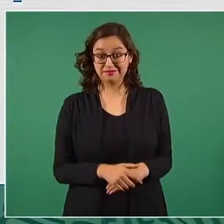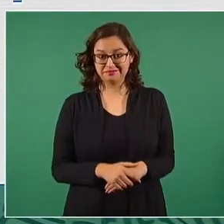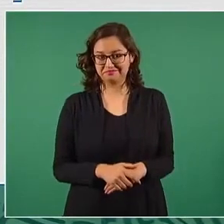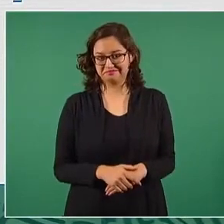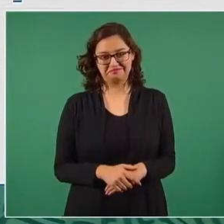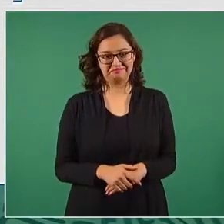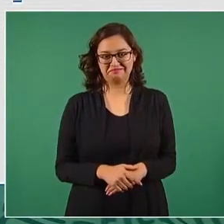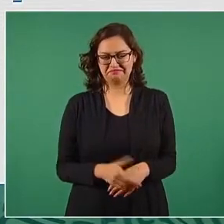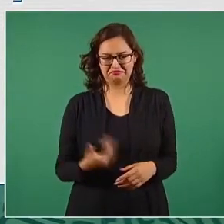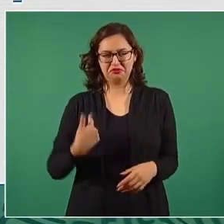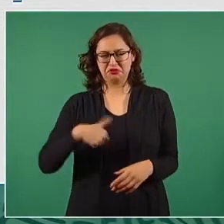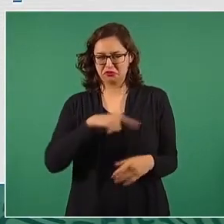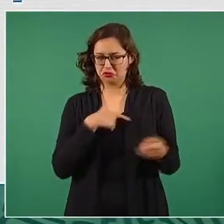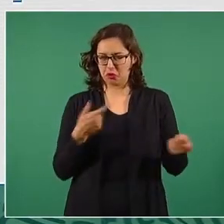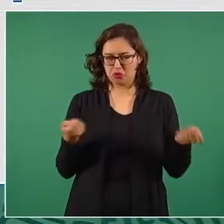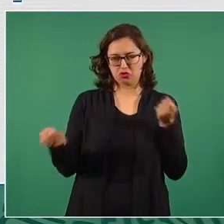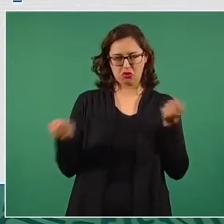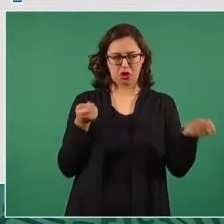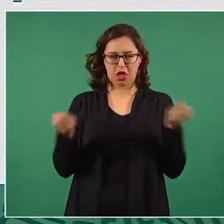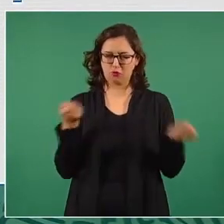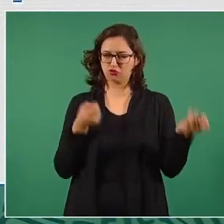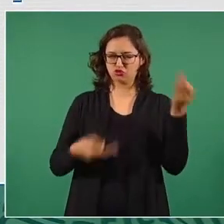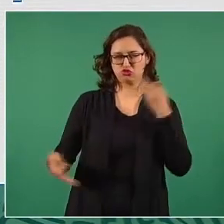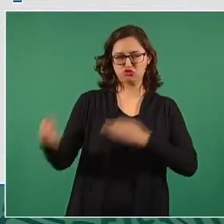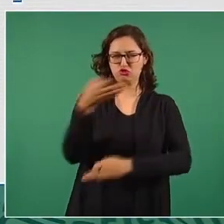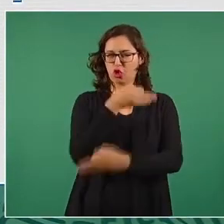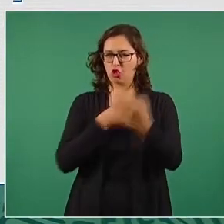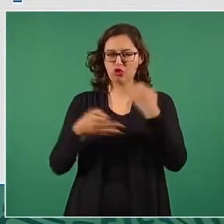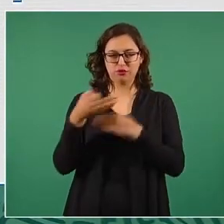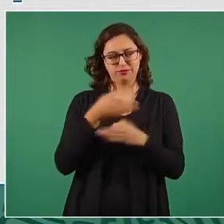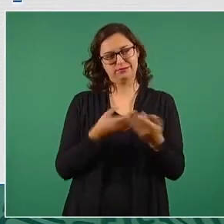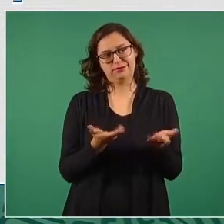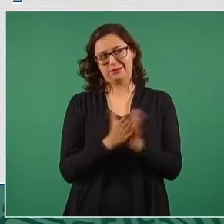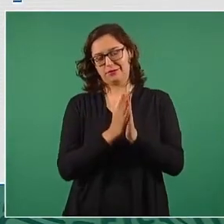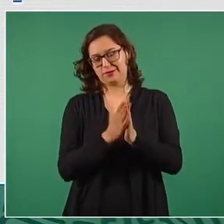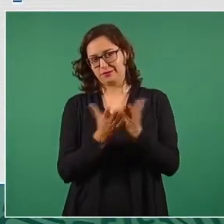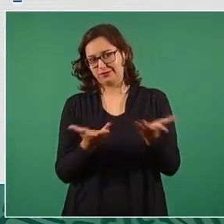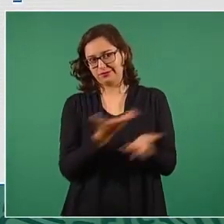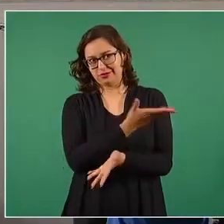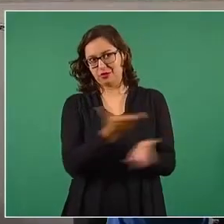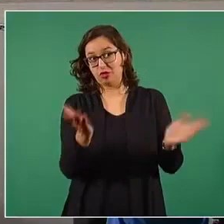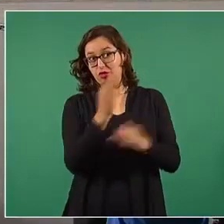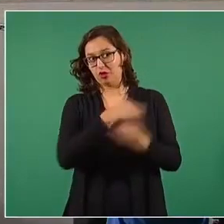El control de los medios que tenemos.